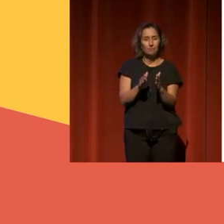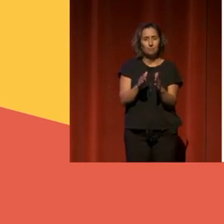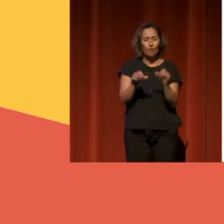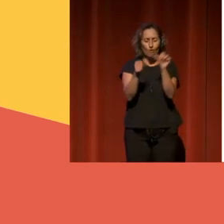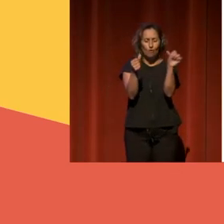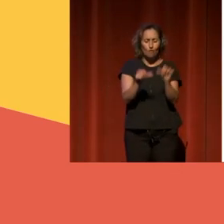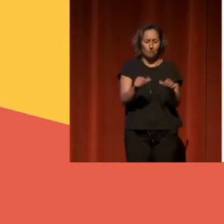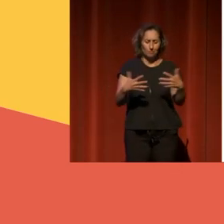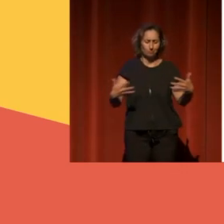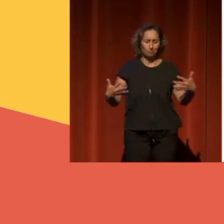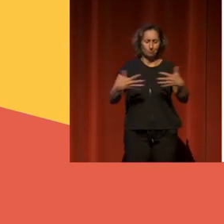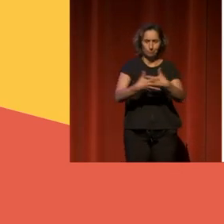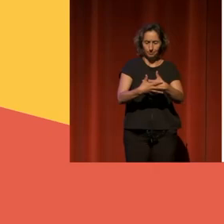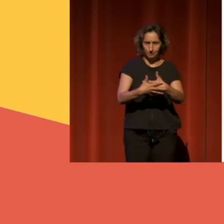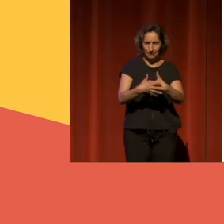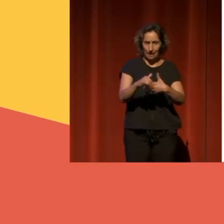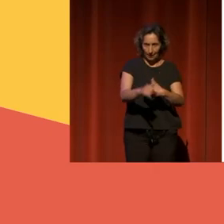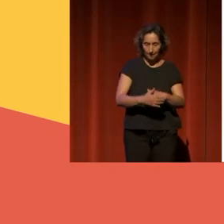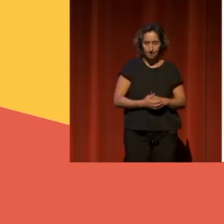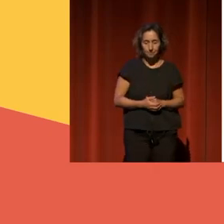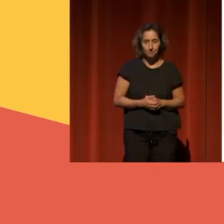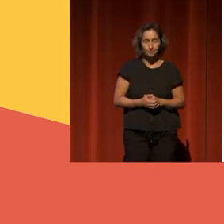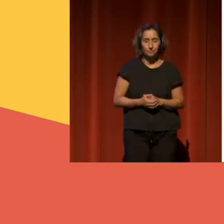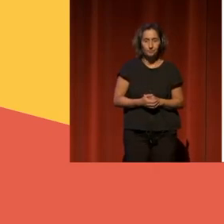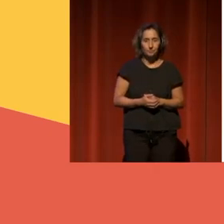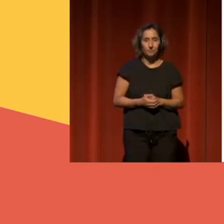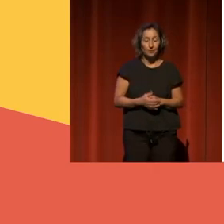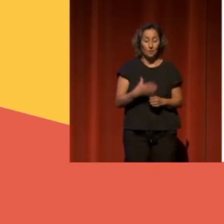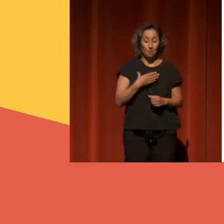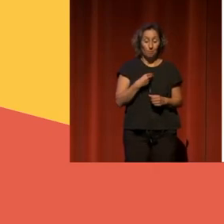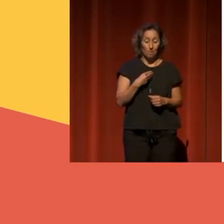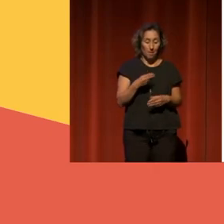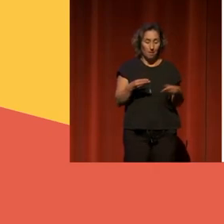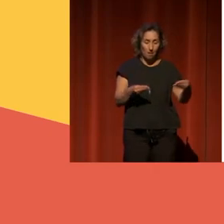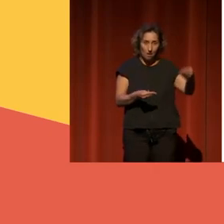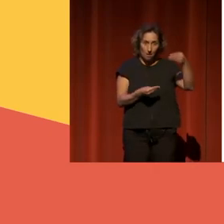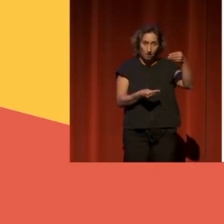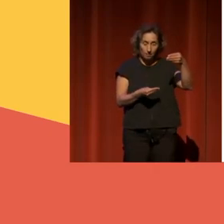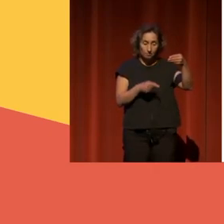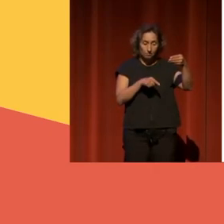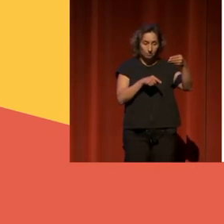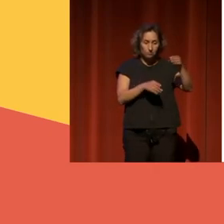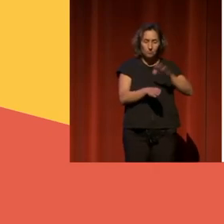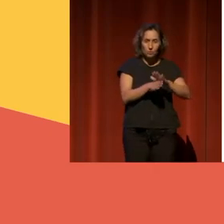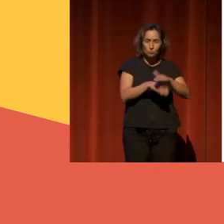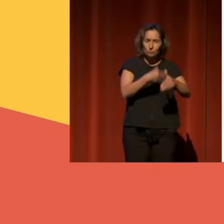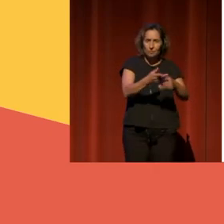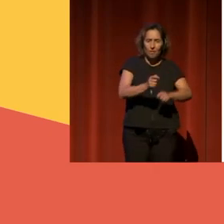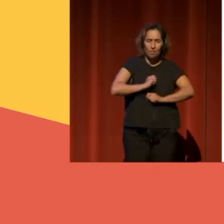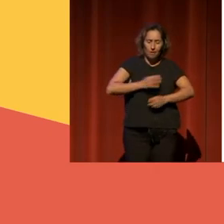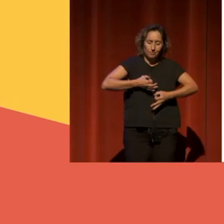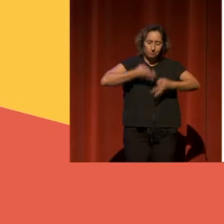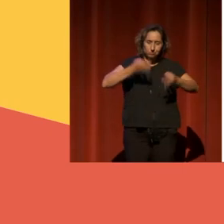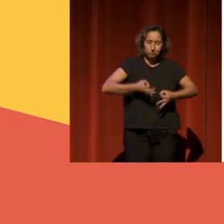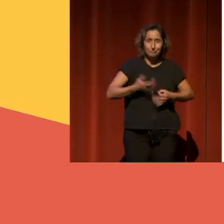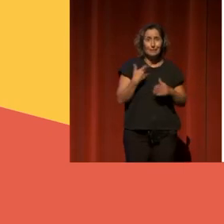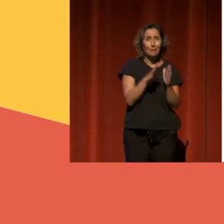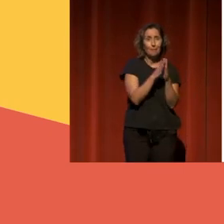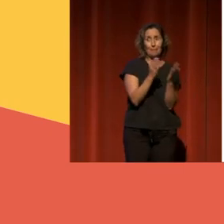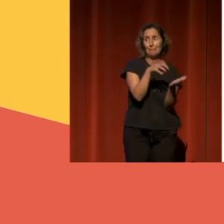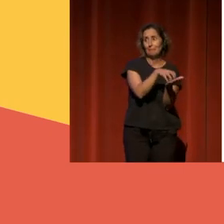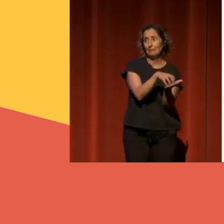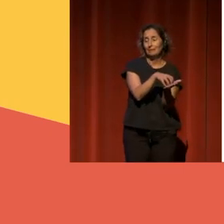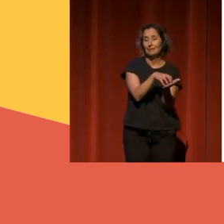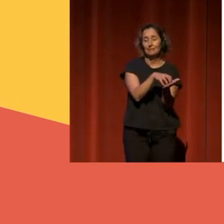formato híbrido que permite, por un lado, conservar el formato físico tradicional, que esto nos da mucha seguridad, no solo a las bibliotecarias,